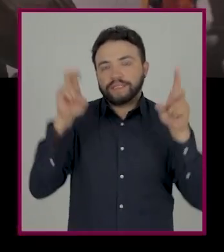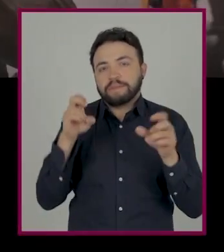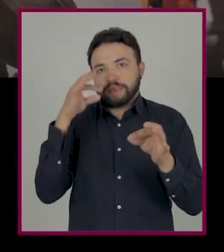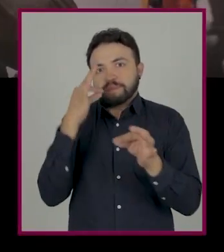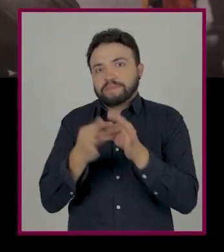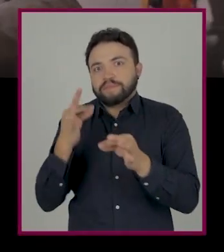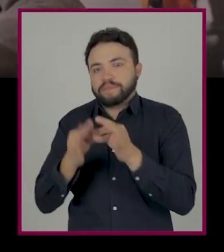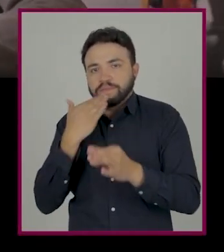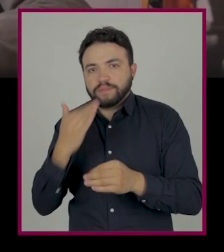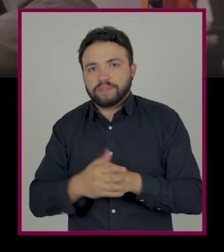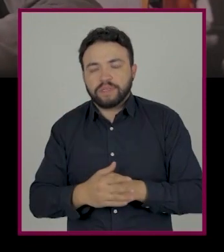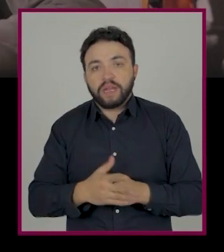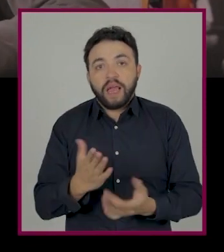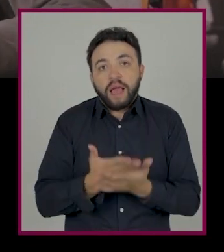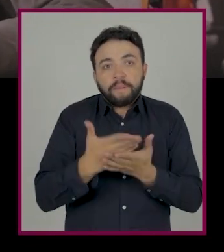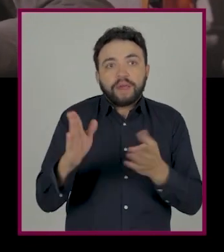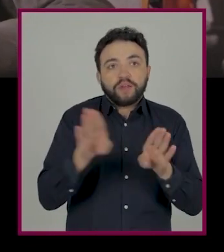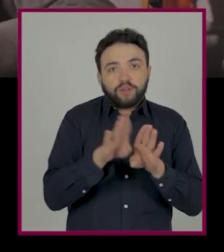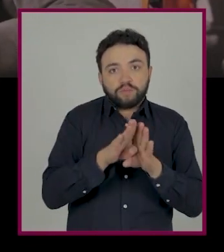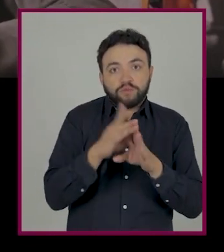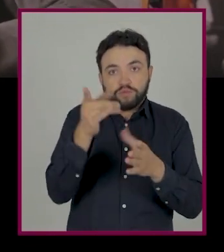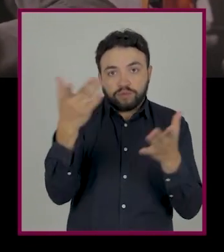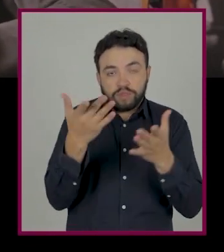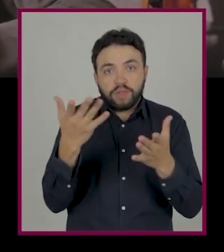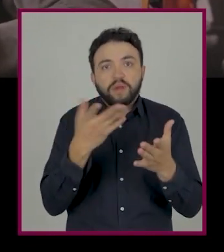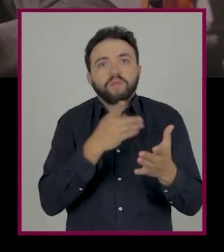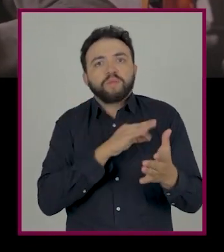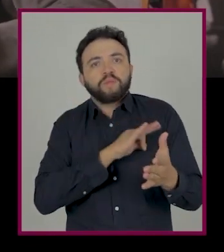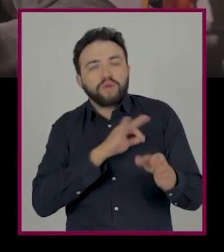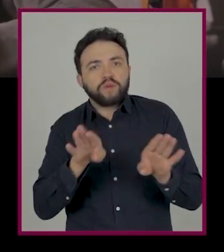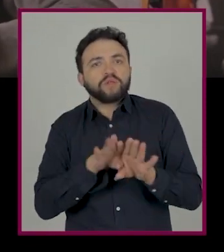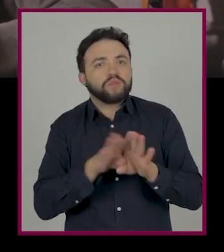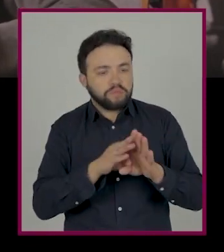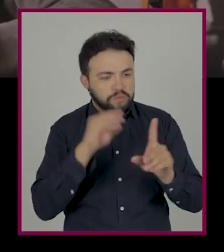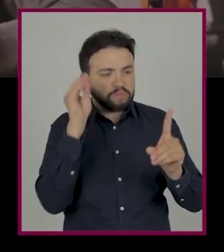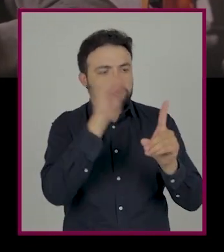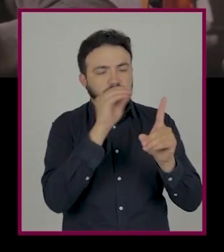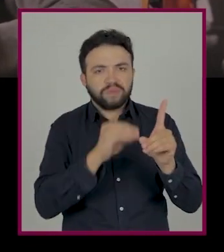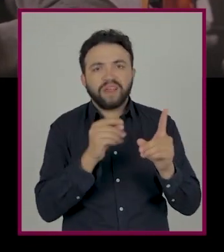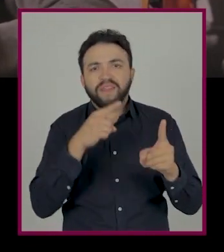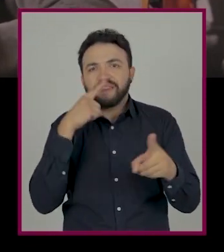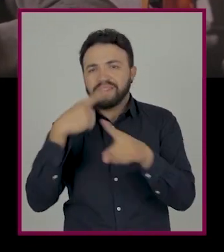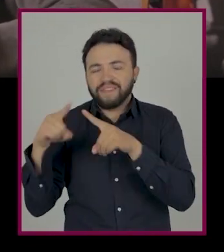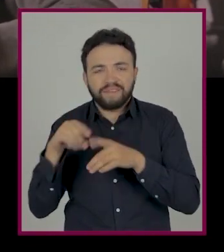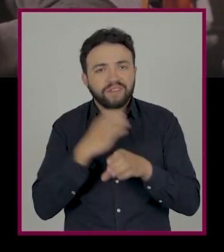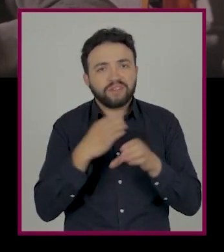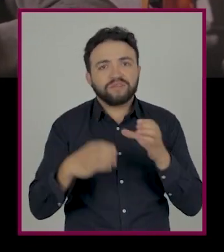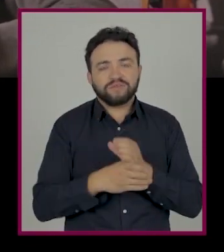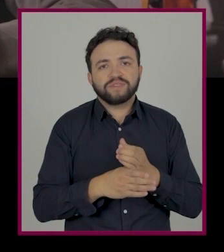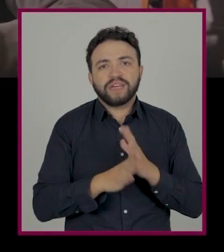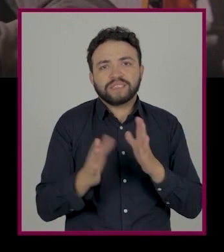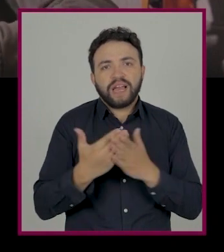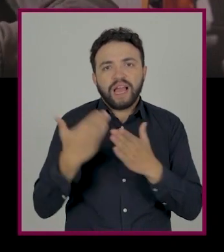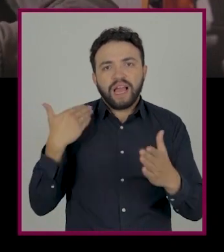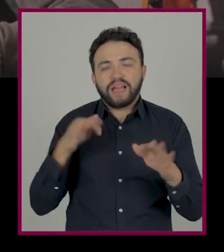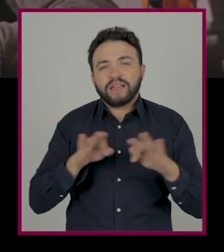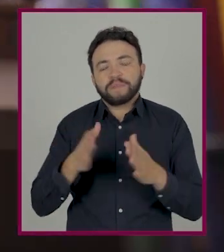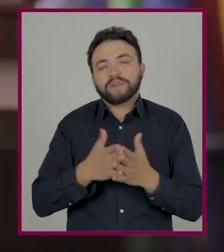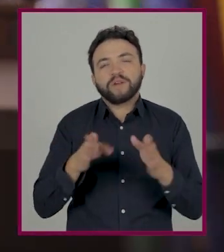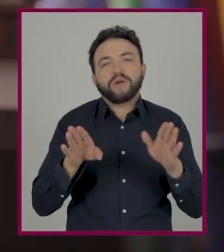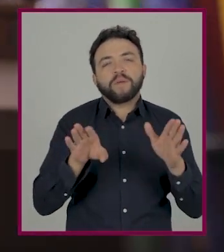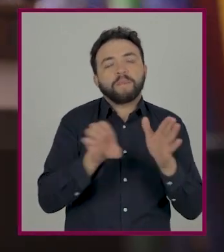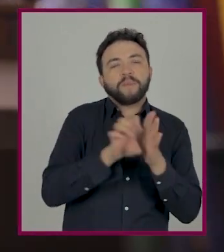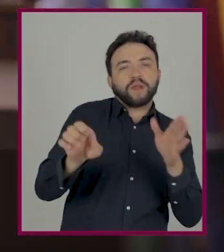perfección. Además, al momento de hacerlos, pones en práctica diferentes habilidades con las que ya hemos trabajado. ¿Cómo